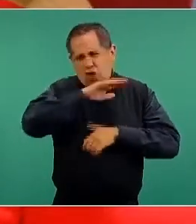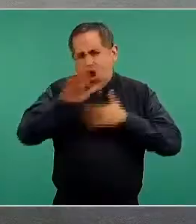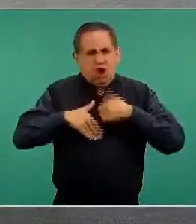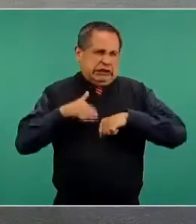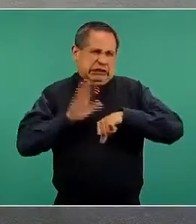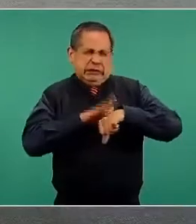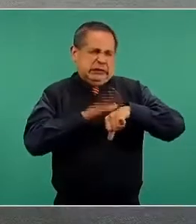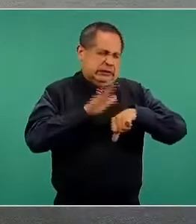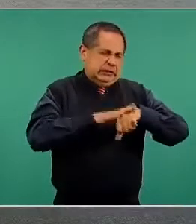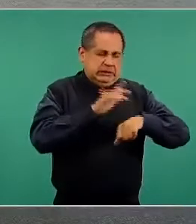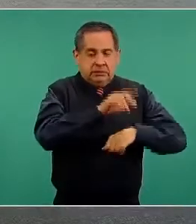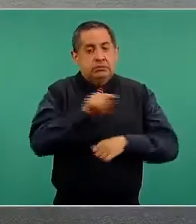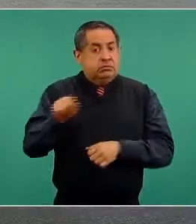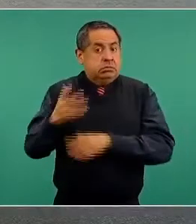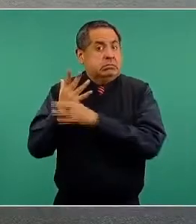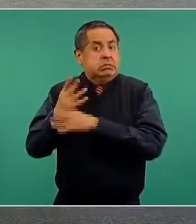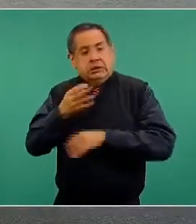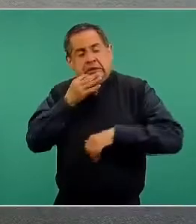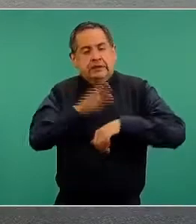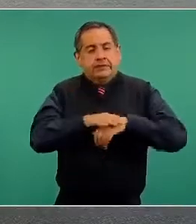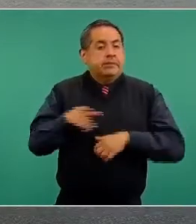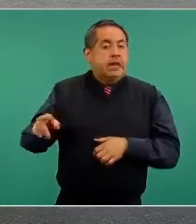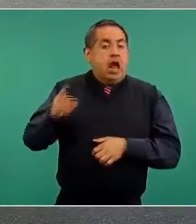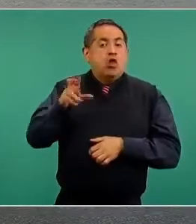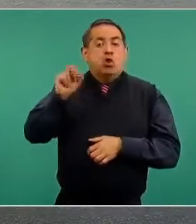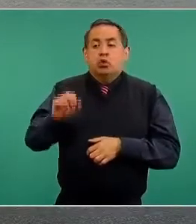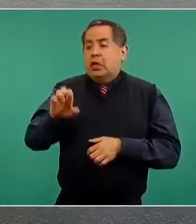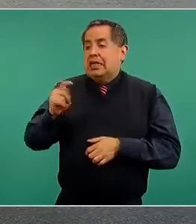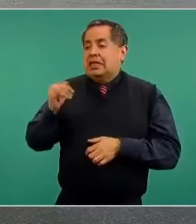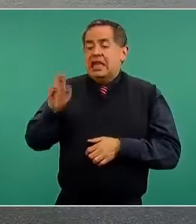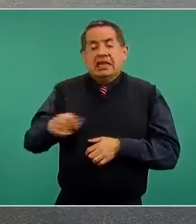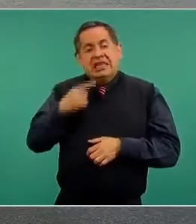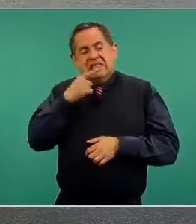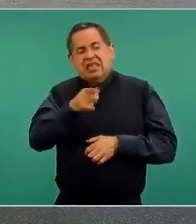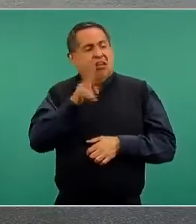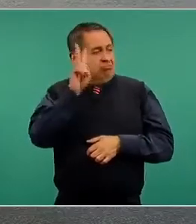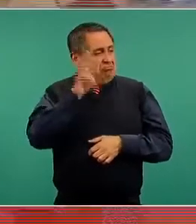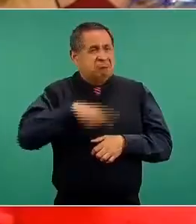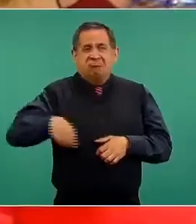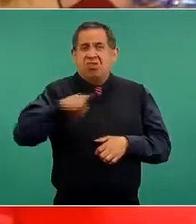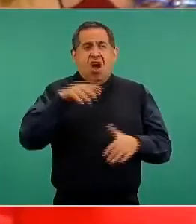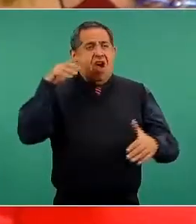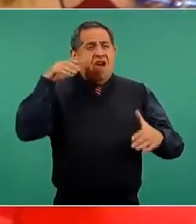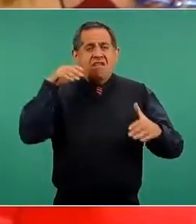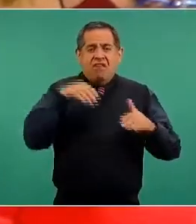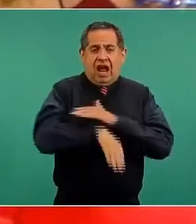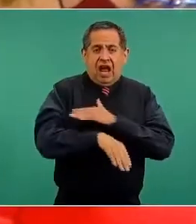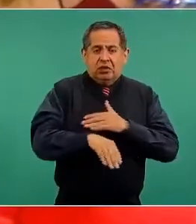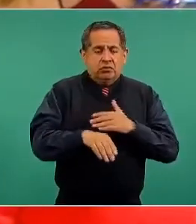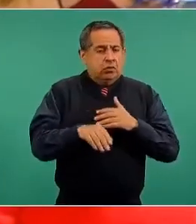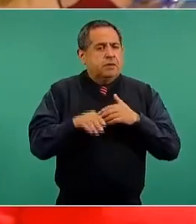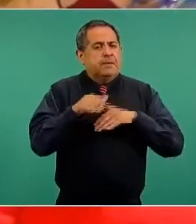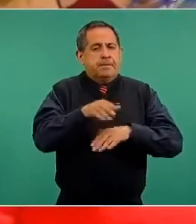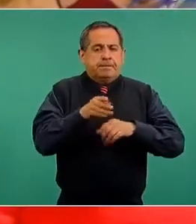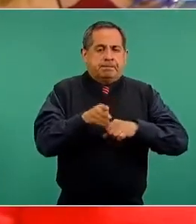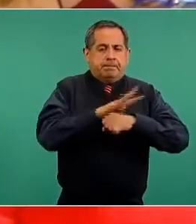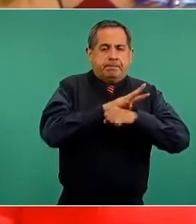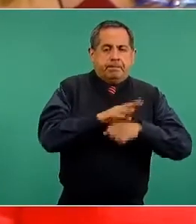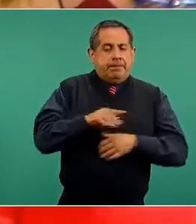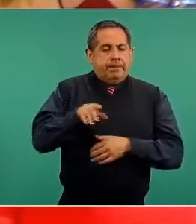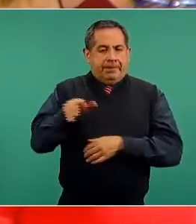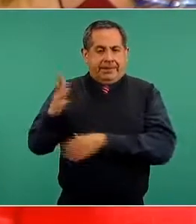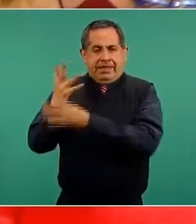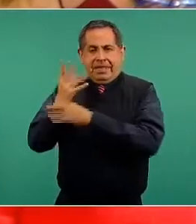región. De hecho, la doctora Etienne califica como un fracaso, tal cual, el manejo de la pandemia, y dice